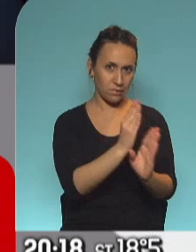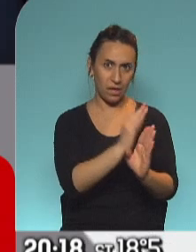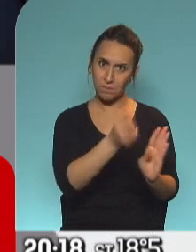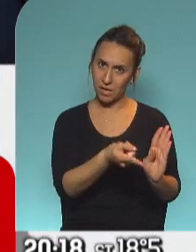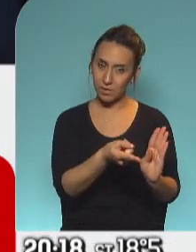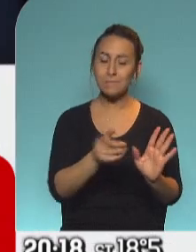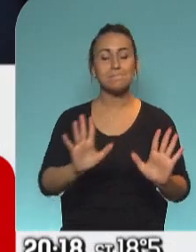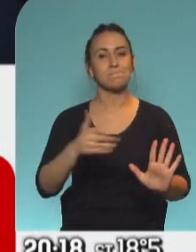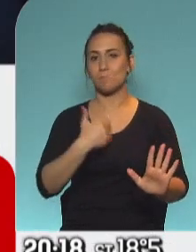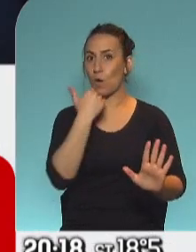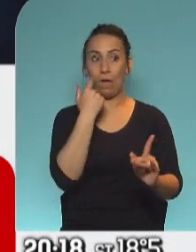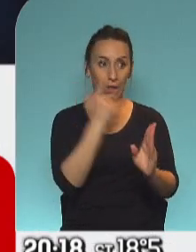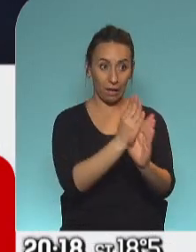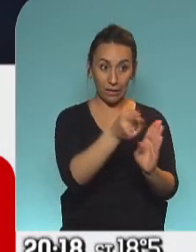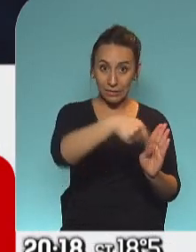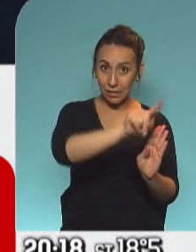Repito